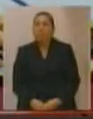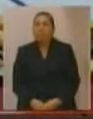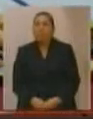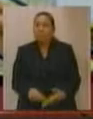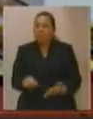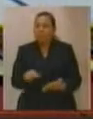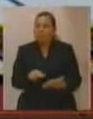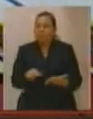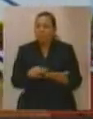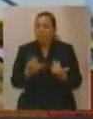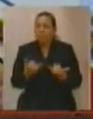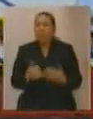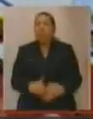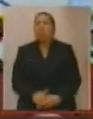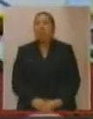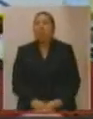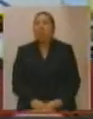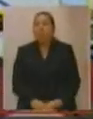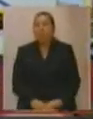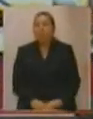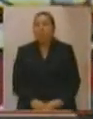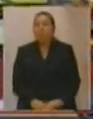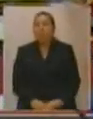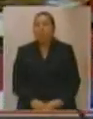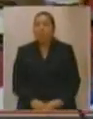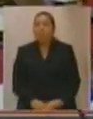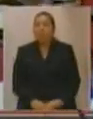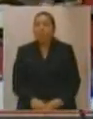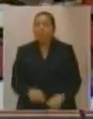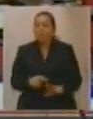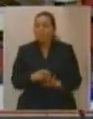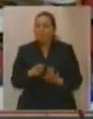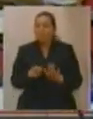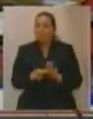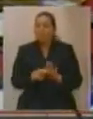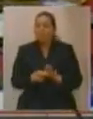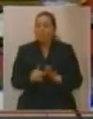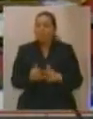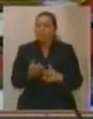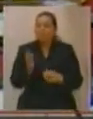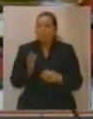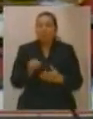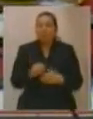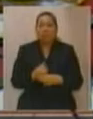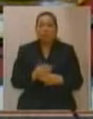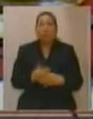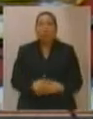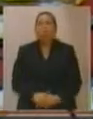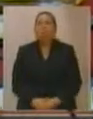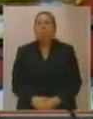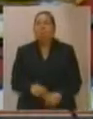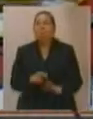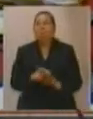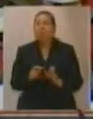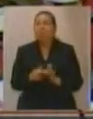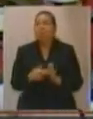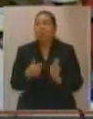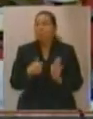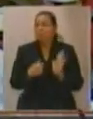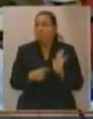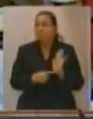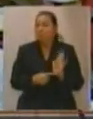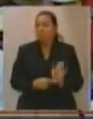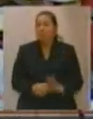Leyendo este proyecto y sobre todo la exposición de motivos del proyecto que yo